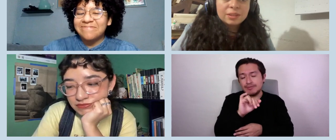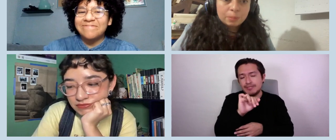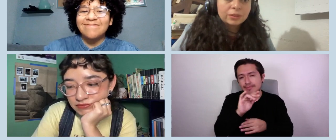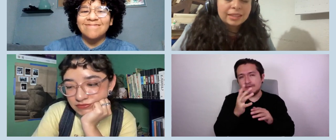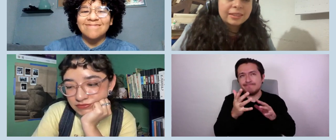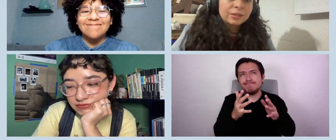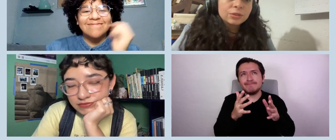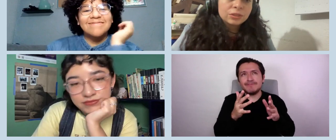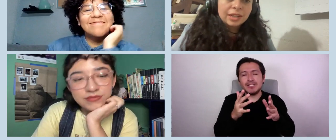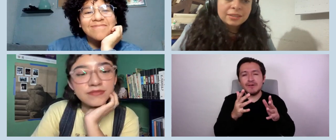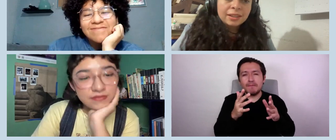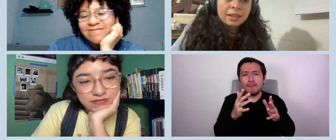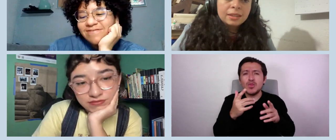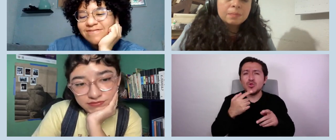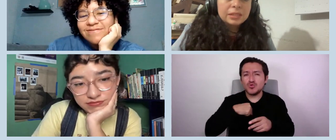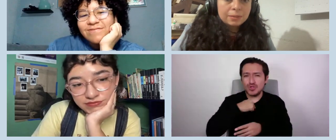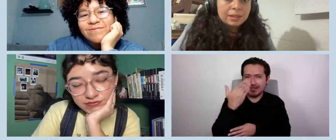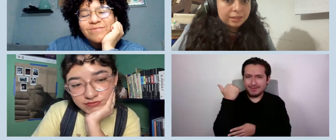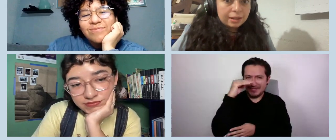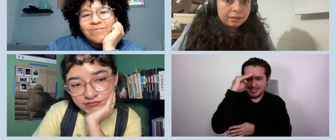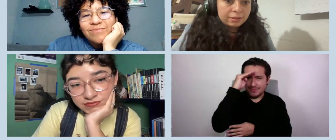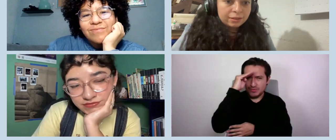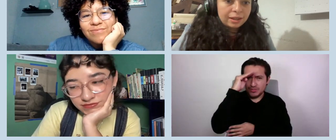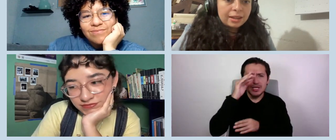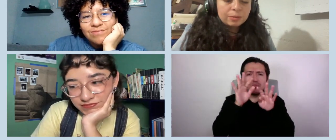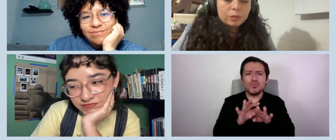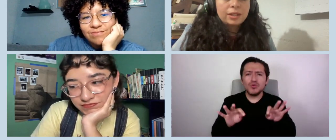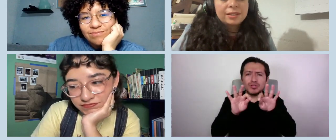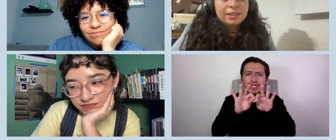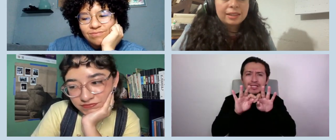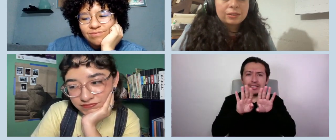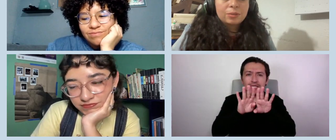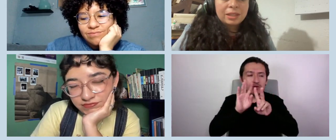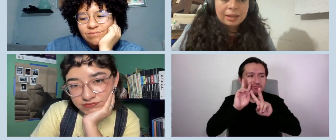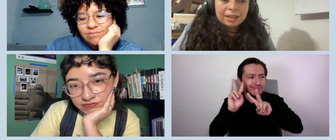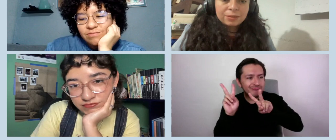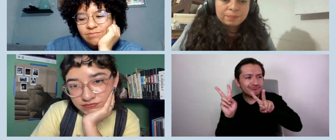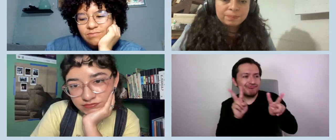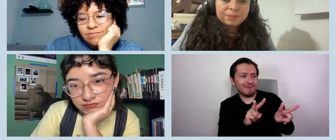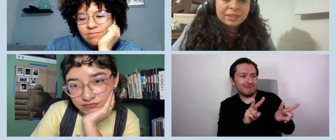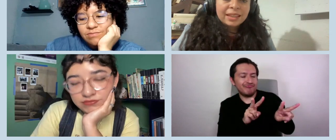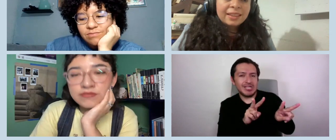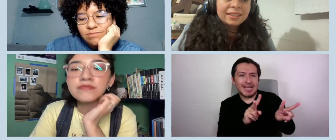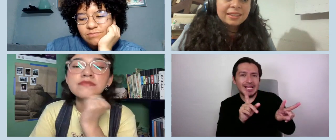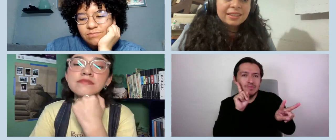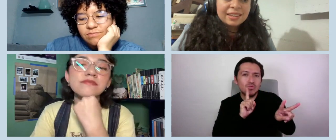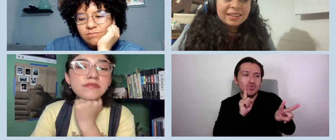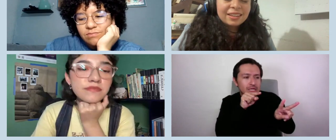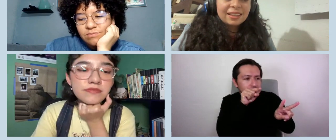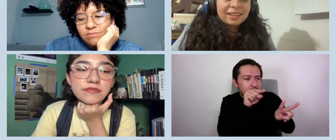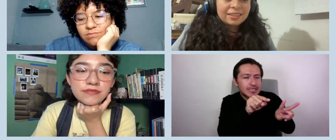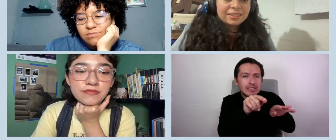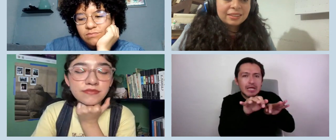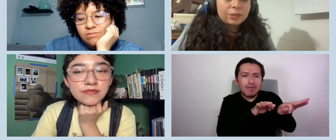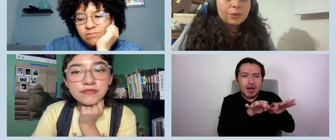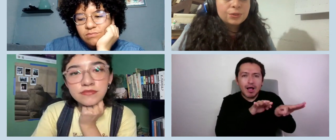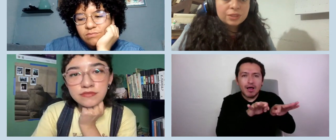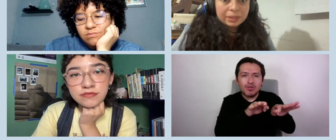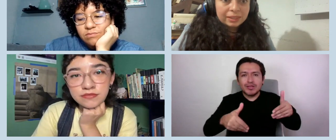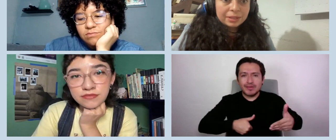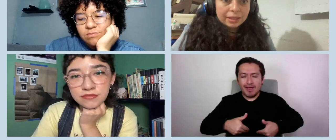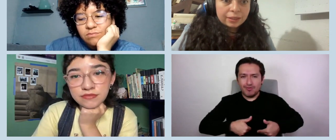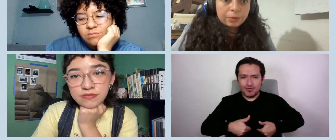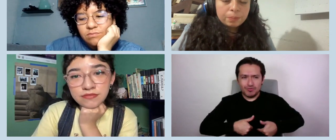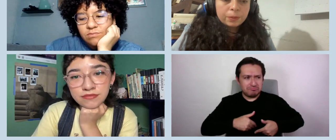ese entonces importante a nosotras visibilizar a las mujeres en el teatro mexicano y este todo